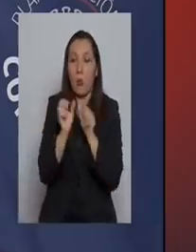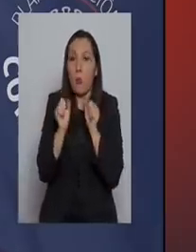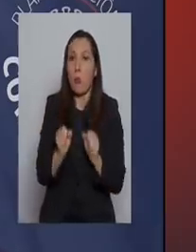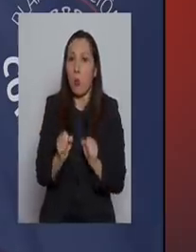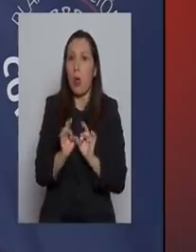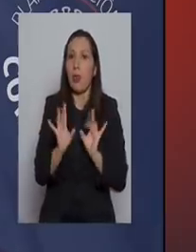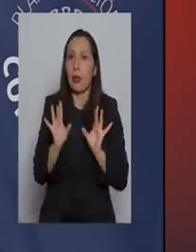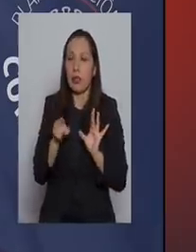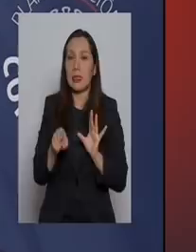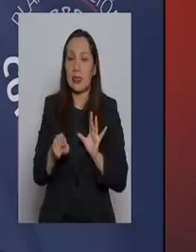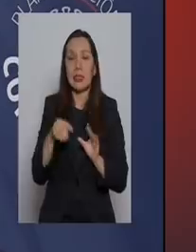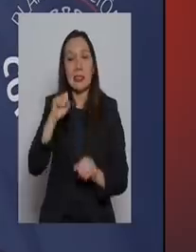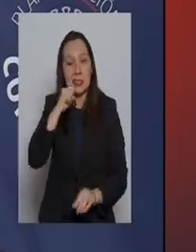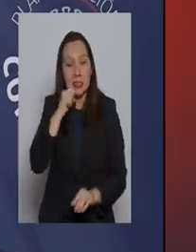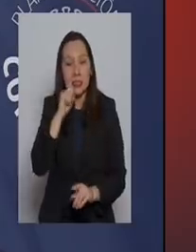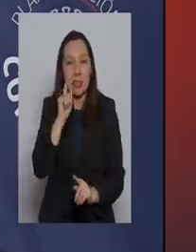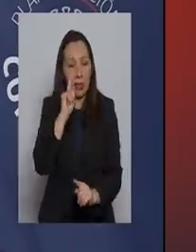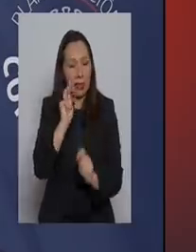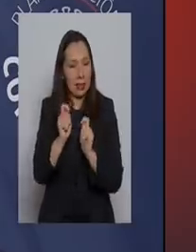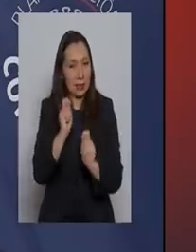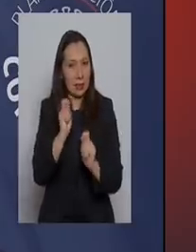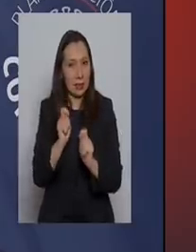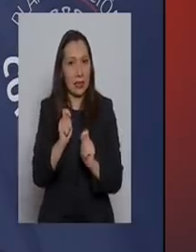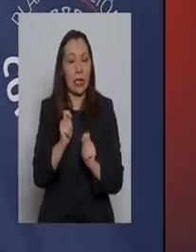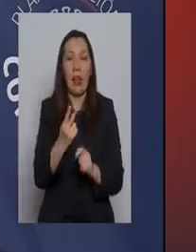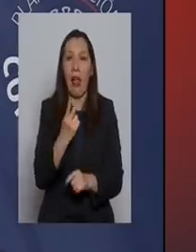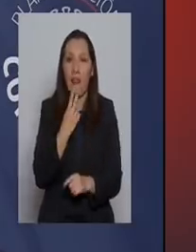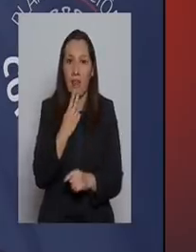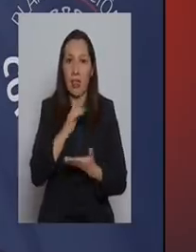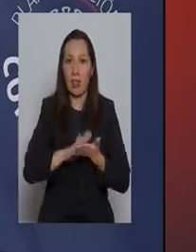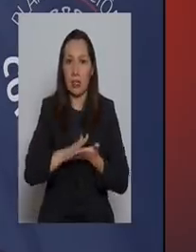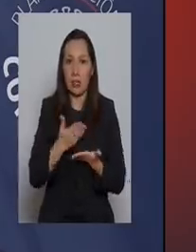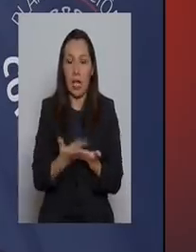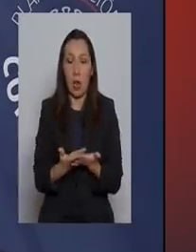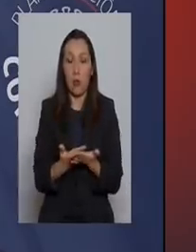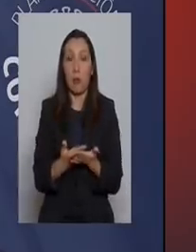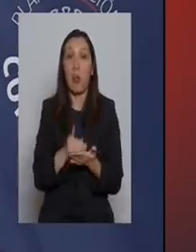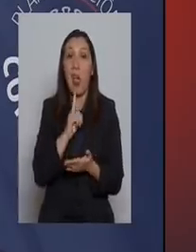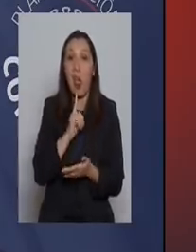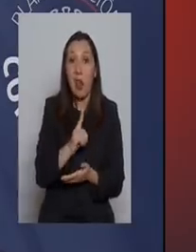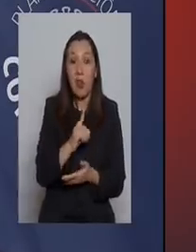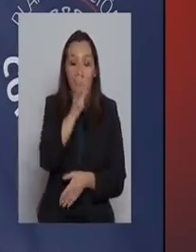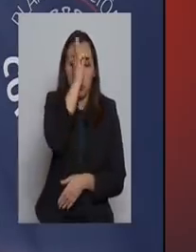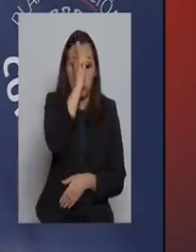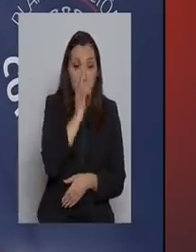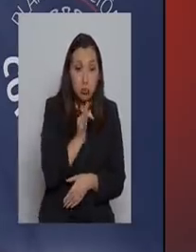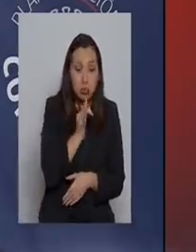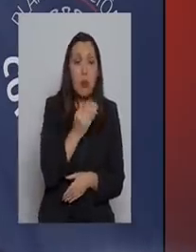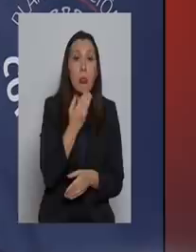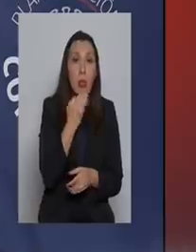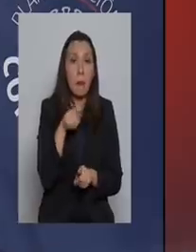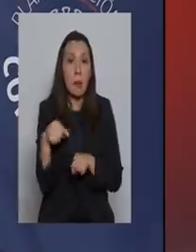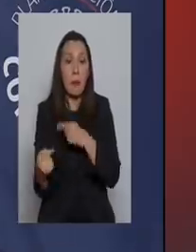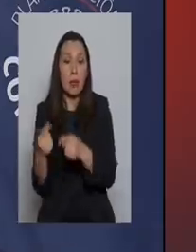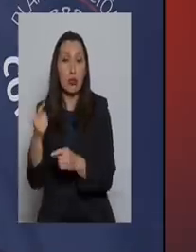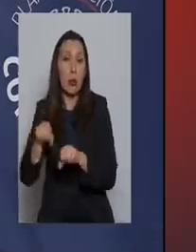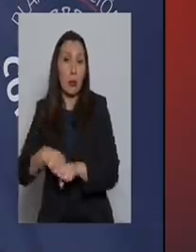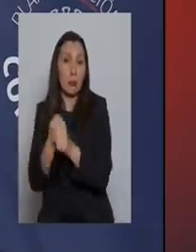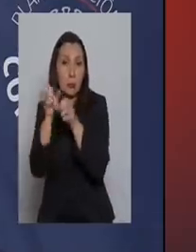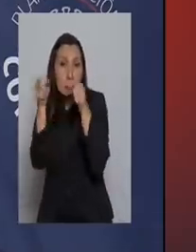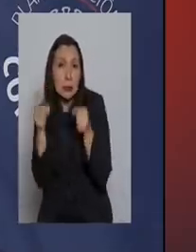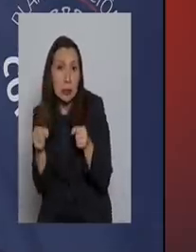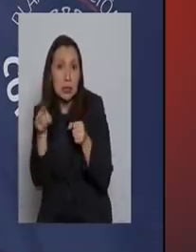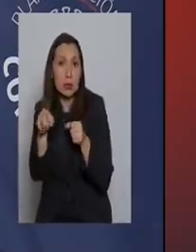coronavirus, representando un riesgo para la vida y la salud tanto de los funcionarios como los internos